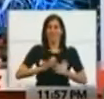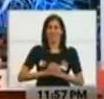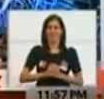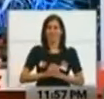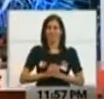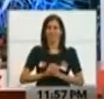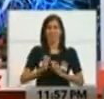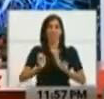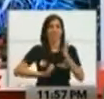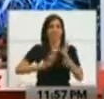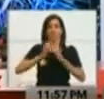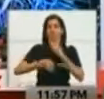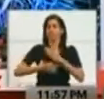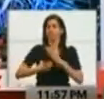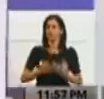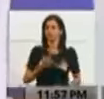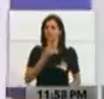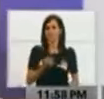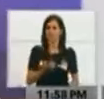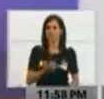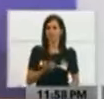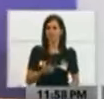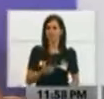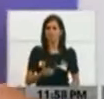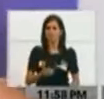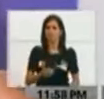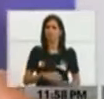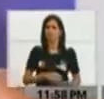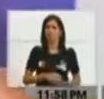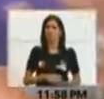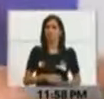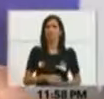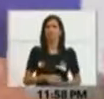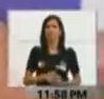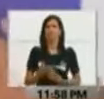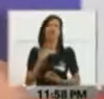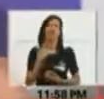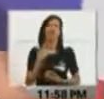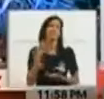Esto emociona. ¿No dicen por aquí que en todo conuco viejo siempre queda su chequito ahí?